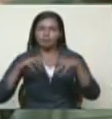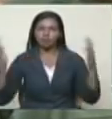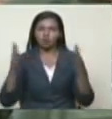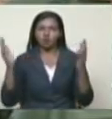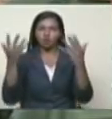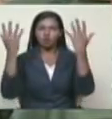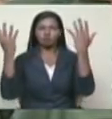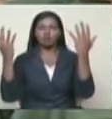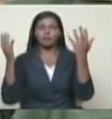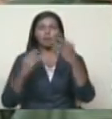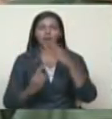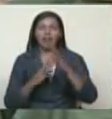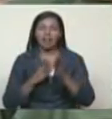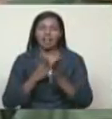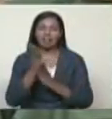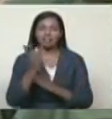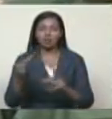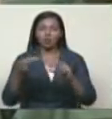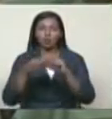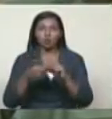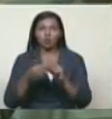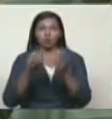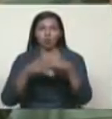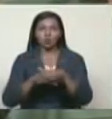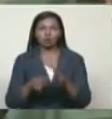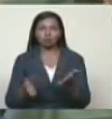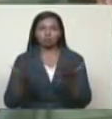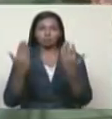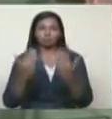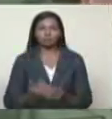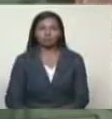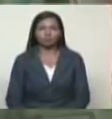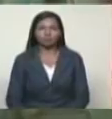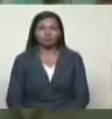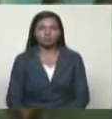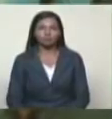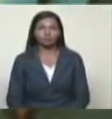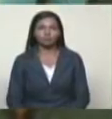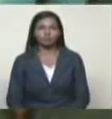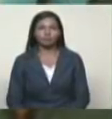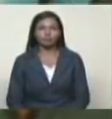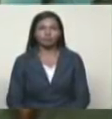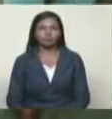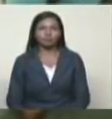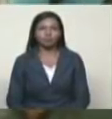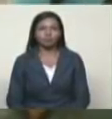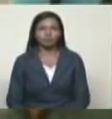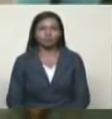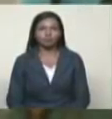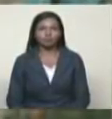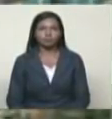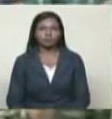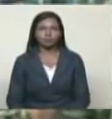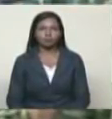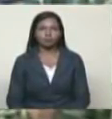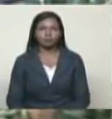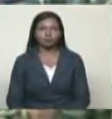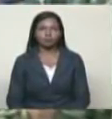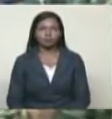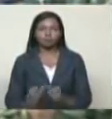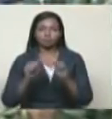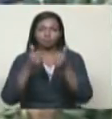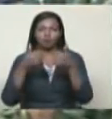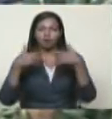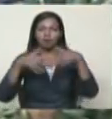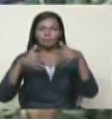la lealtad, la unión y la cohesión. Adelante. ¡Vistal! ¡Ven! Inicio de la marcha de